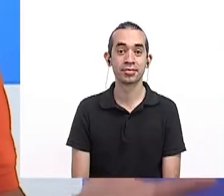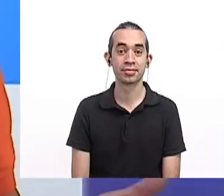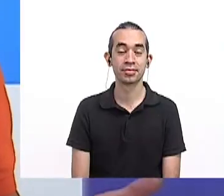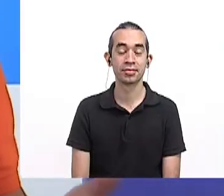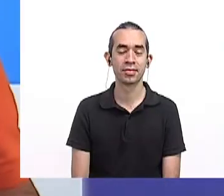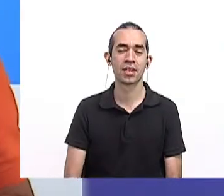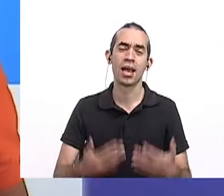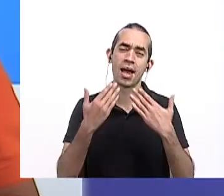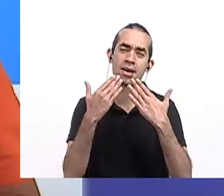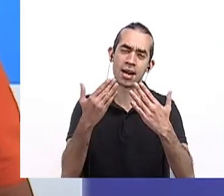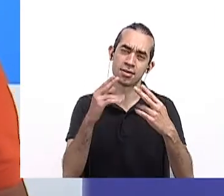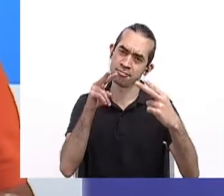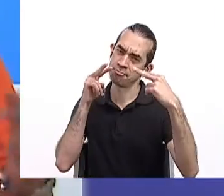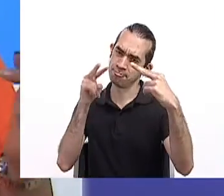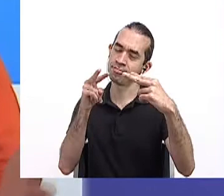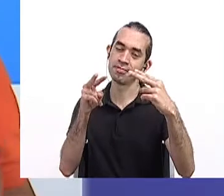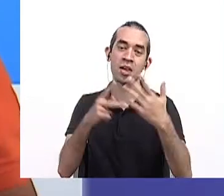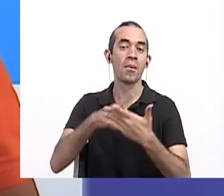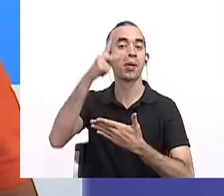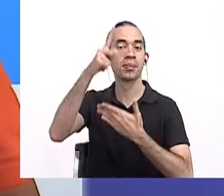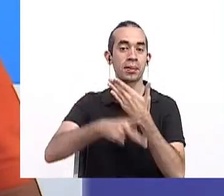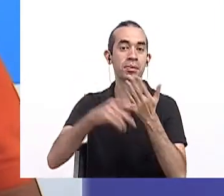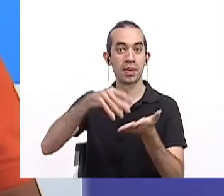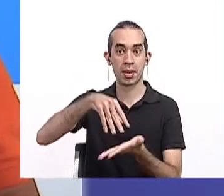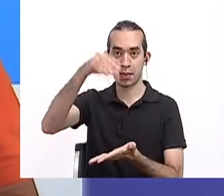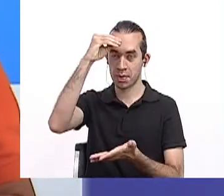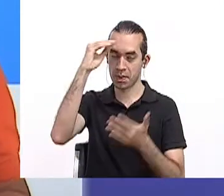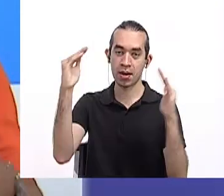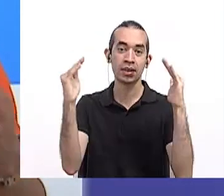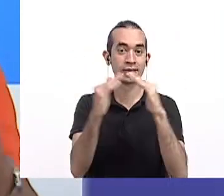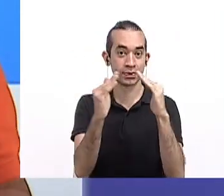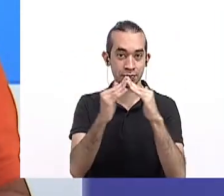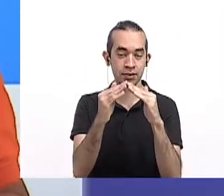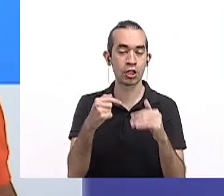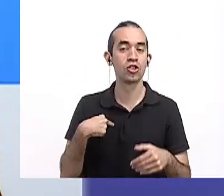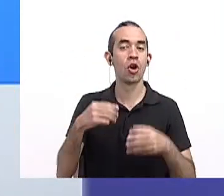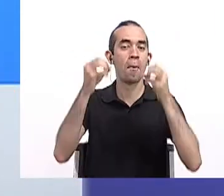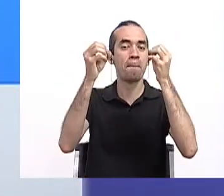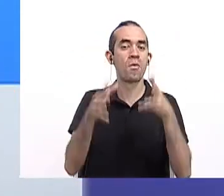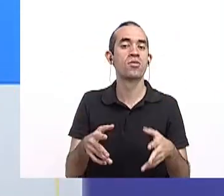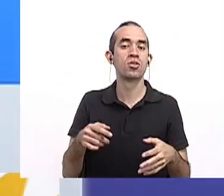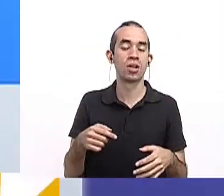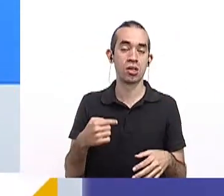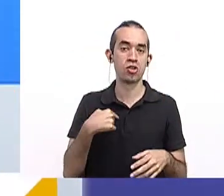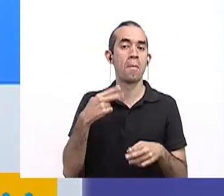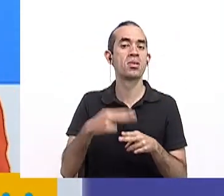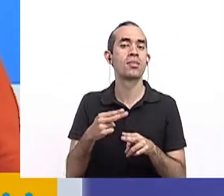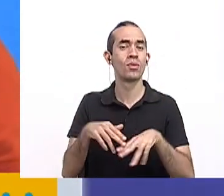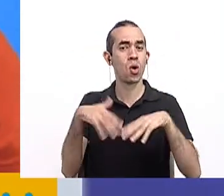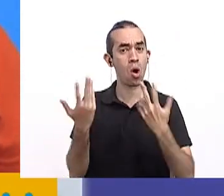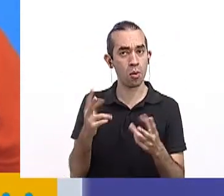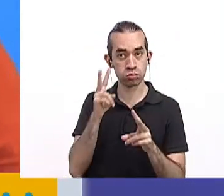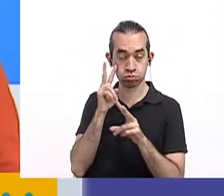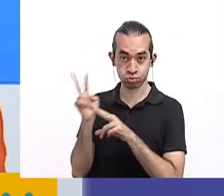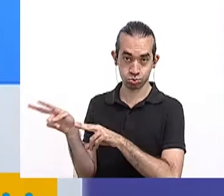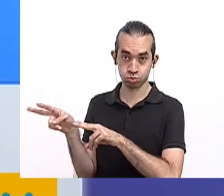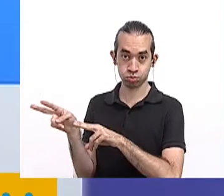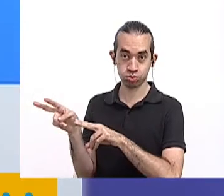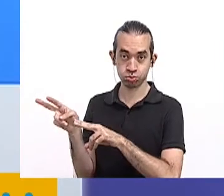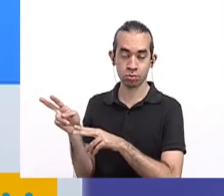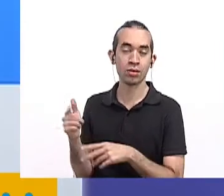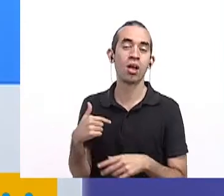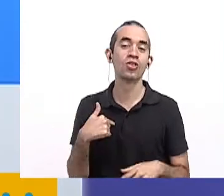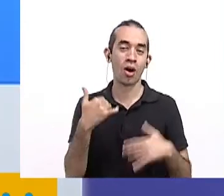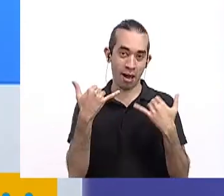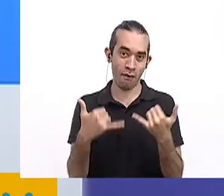gracias por continuar aquí en su programa de aprendo en casa soy la profesora carolina serrano' guillén y les estaré